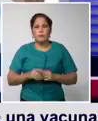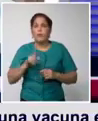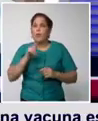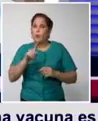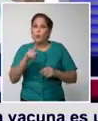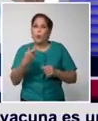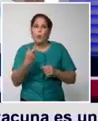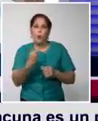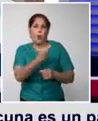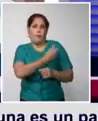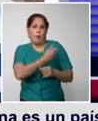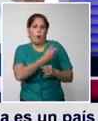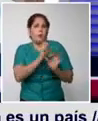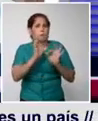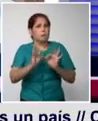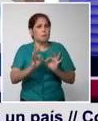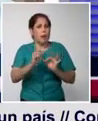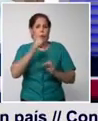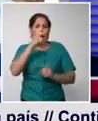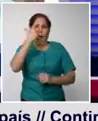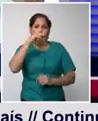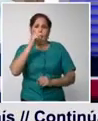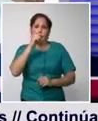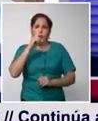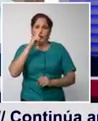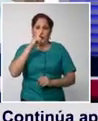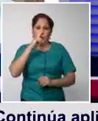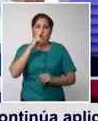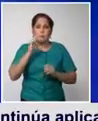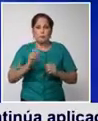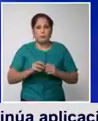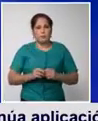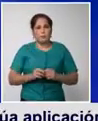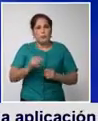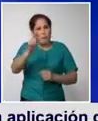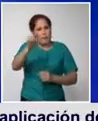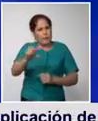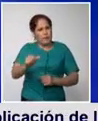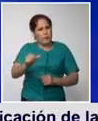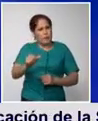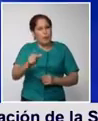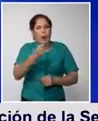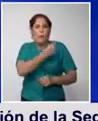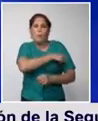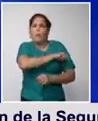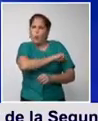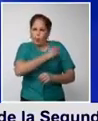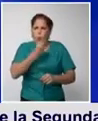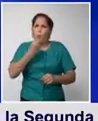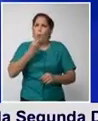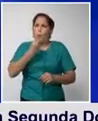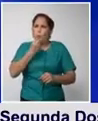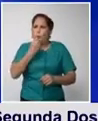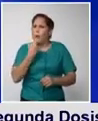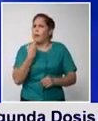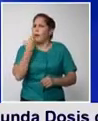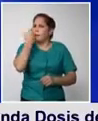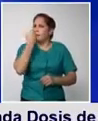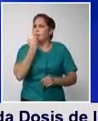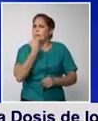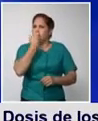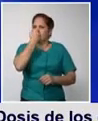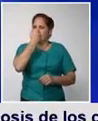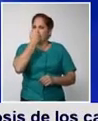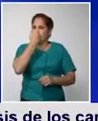vacuna de ADN. ¿Cuáles personas, qué tipo de población pudieran recibir Mambisa? Solo, ya usted ha hablado